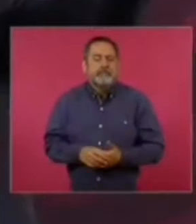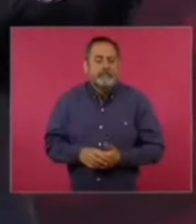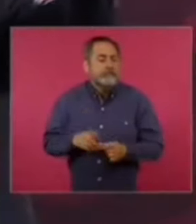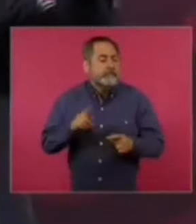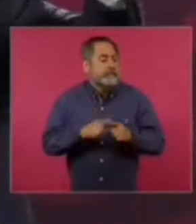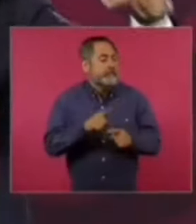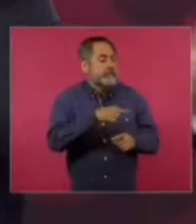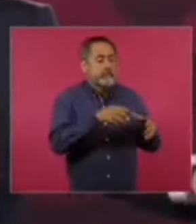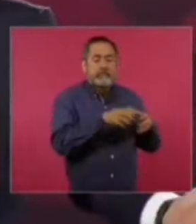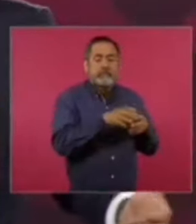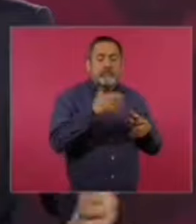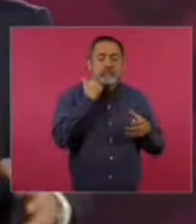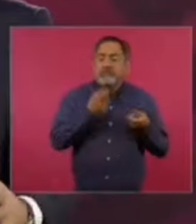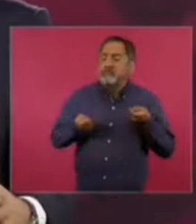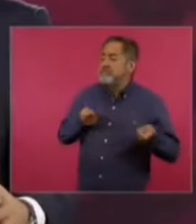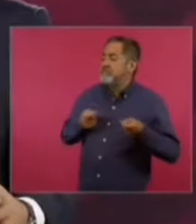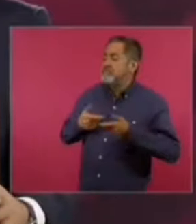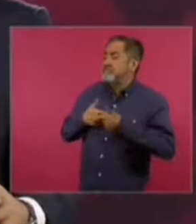quieren tener